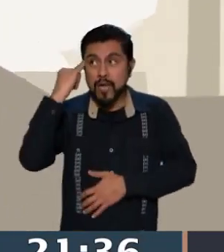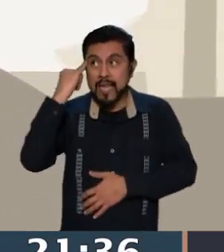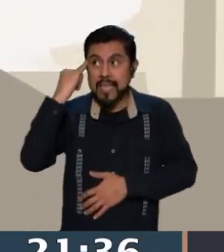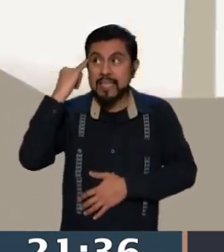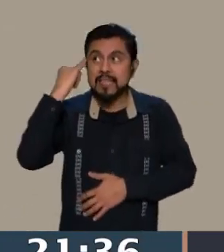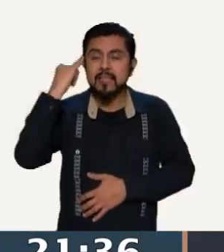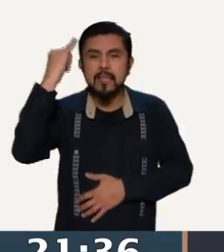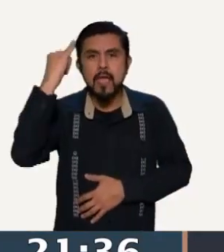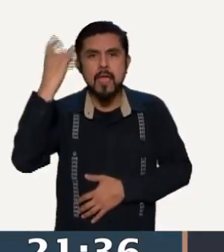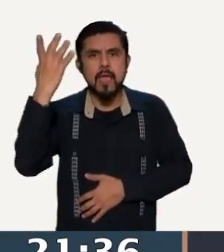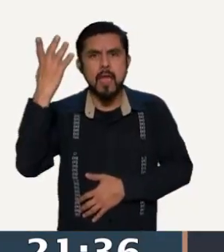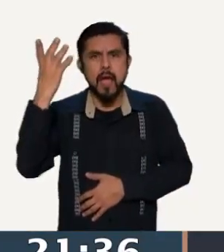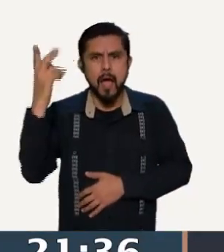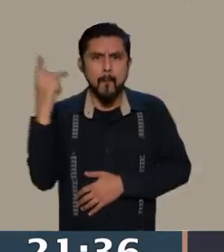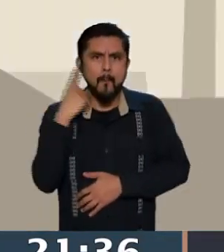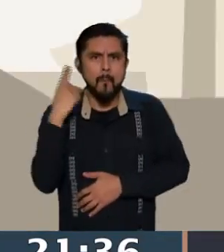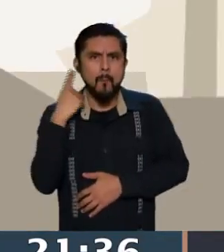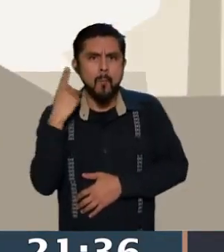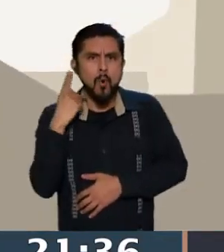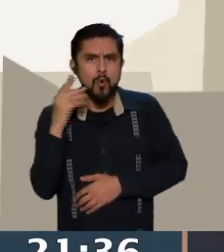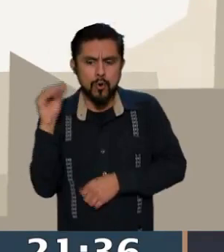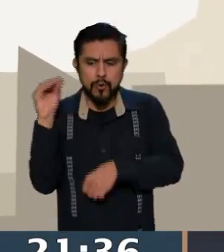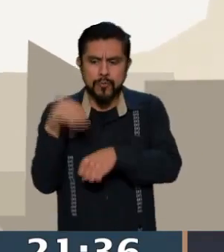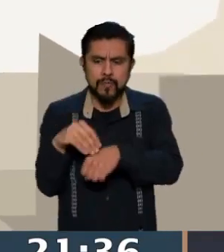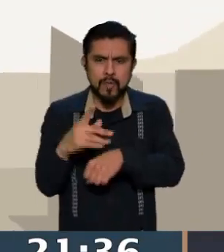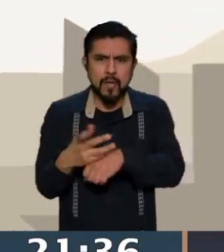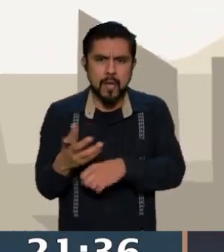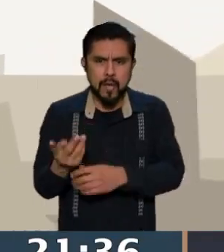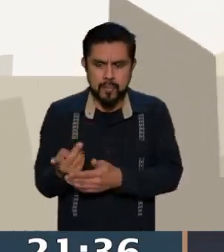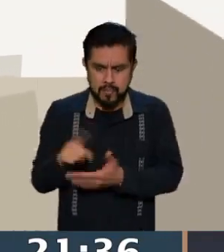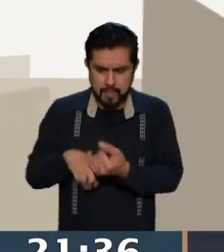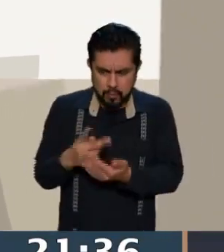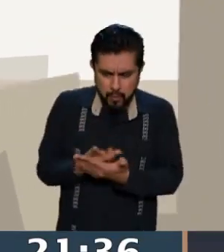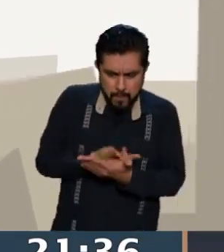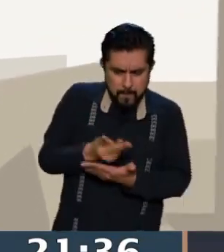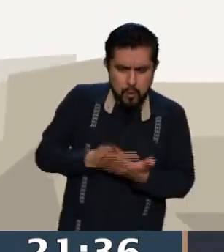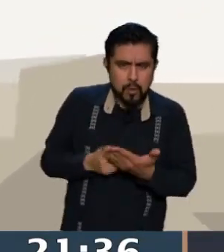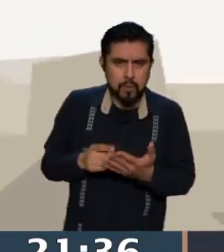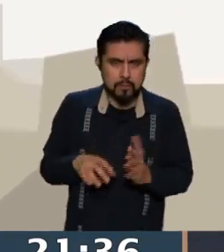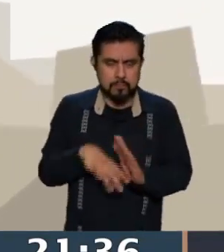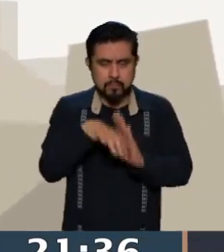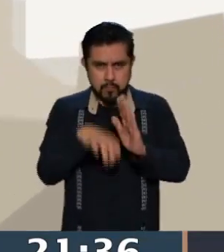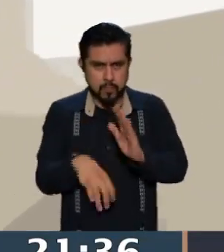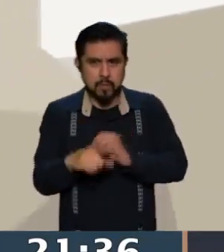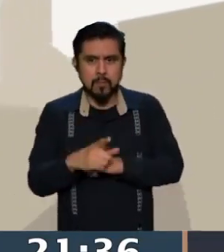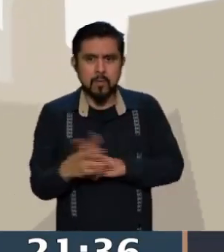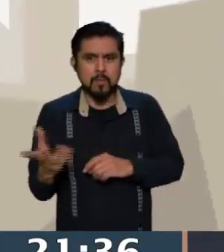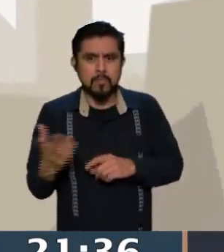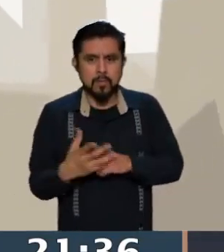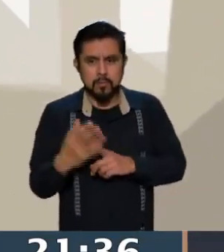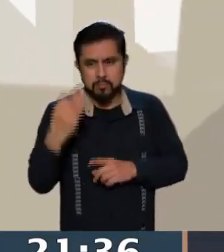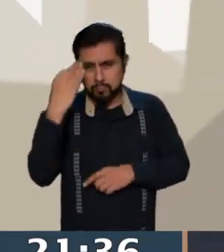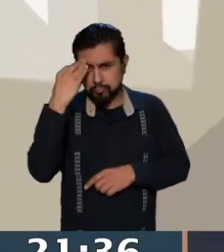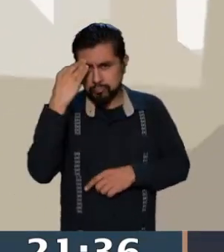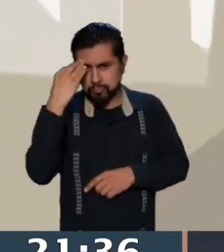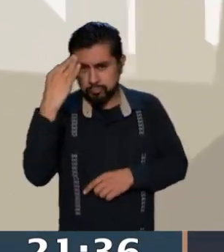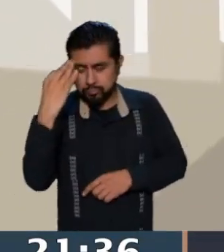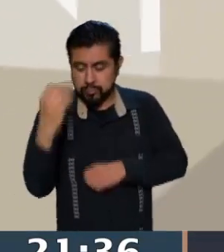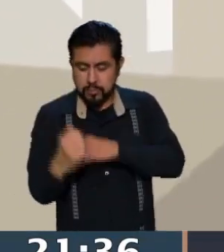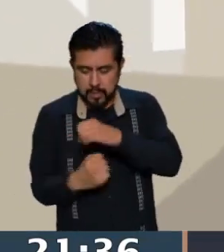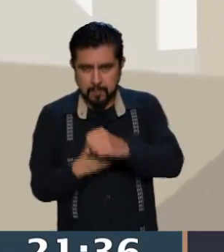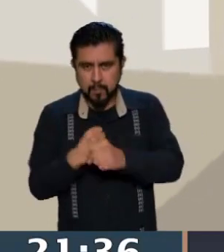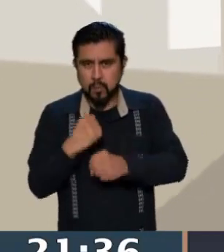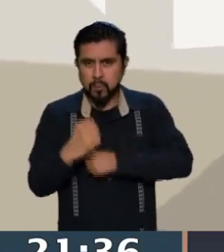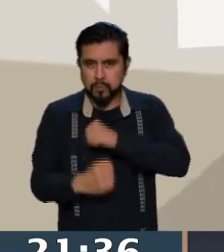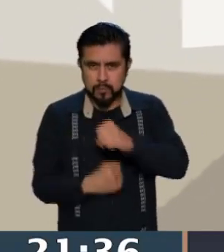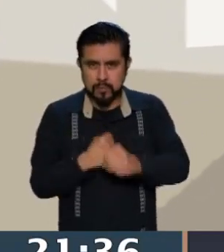de un proyecto de nación. Es decir, este intento que lleva tiempo, que ha llevado varios años, y ojo, en